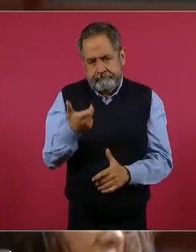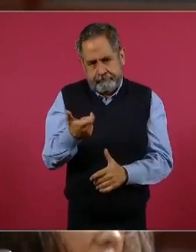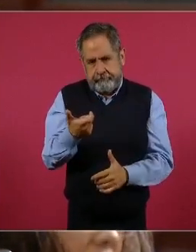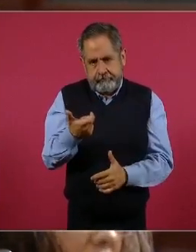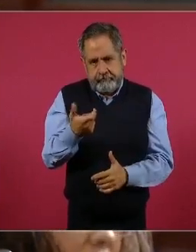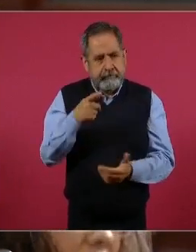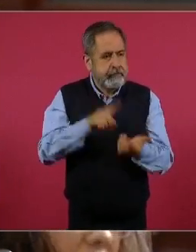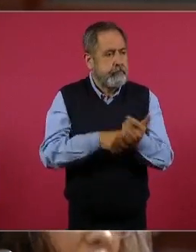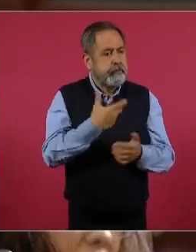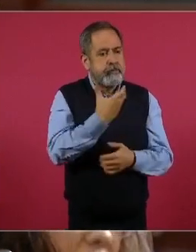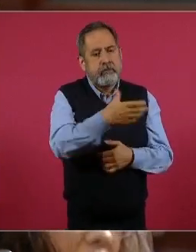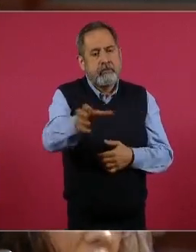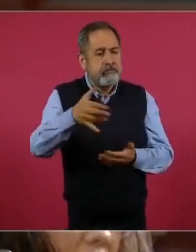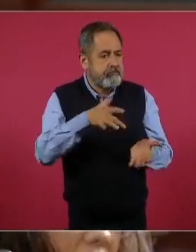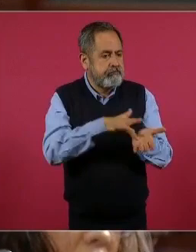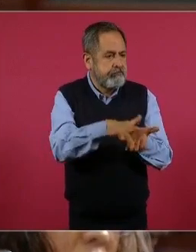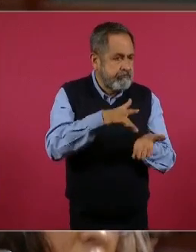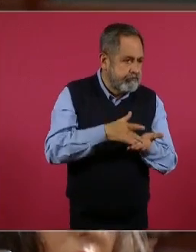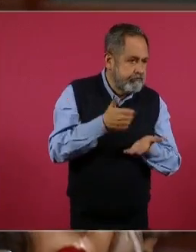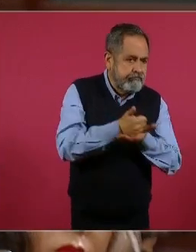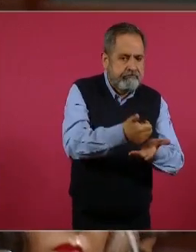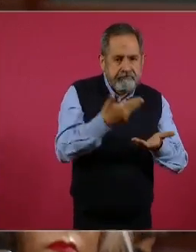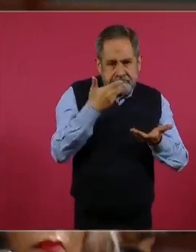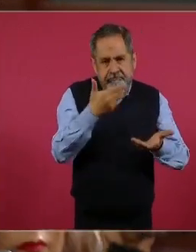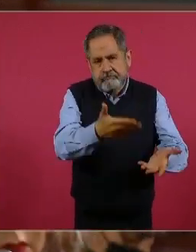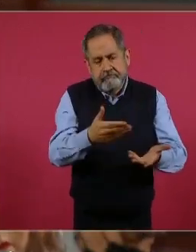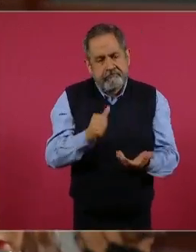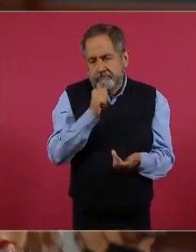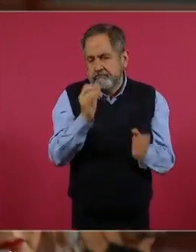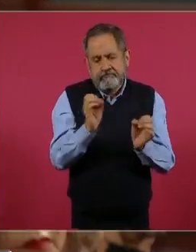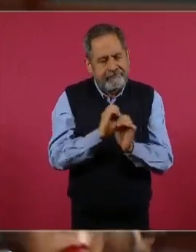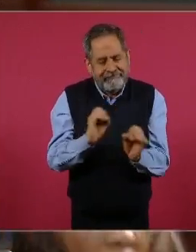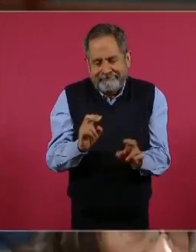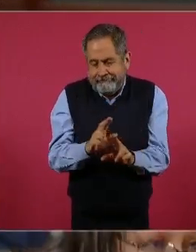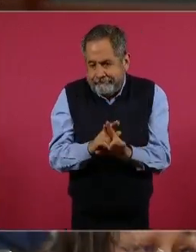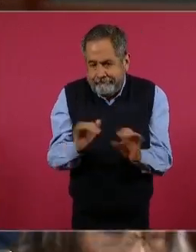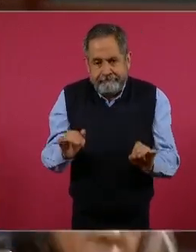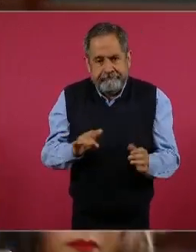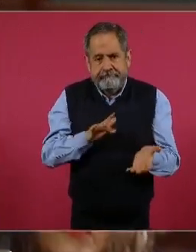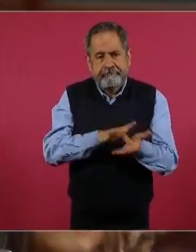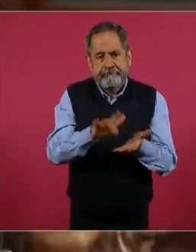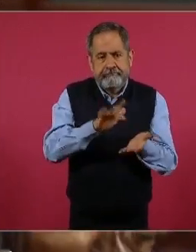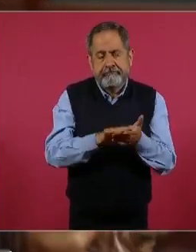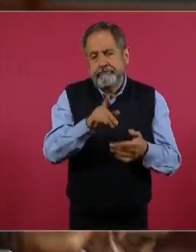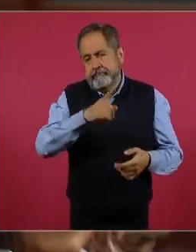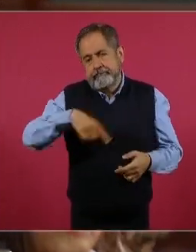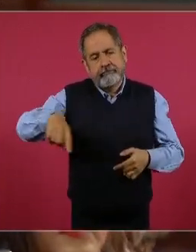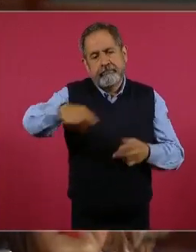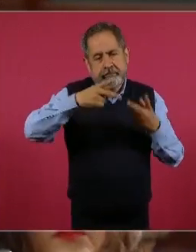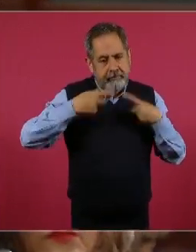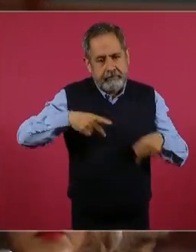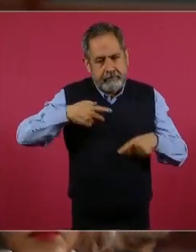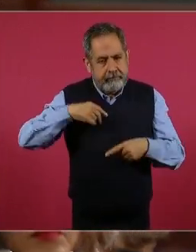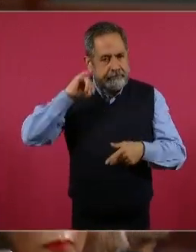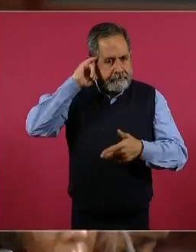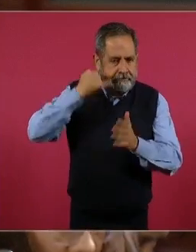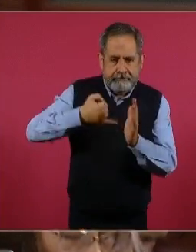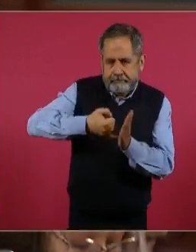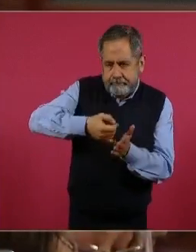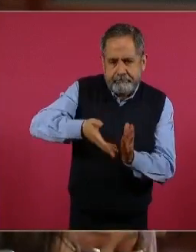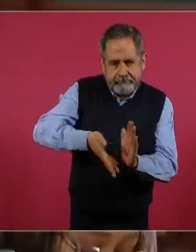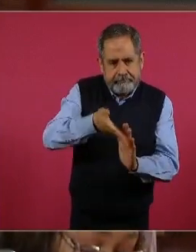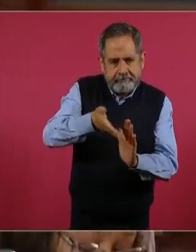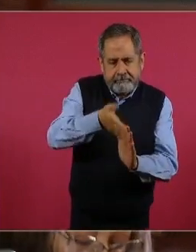en el campo, a los agricultores, a la gente que se dedica a